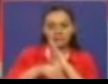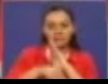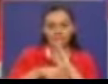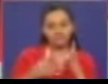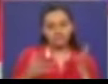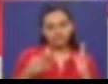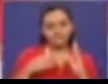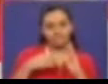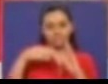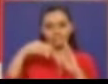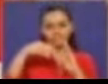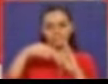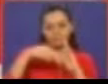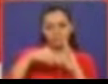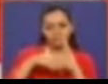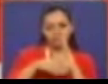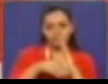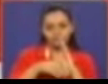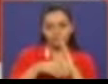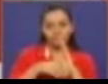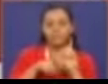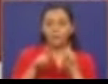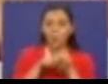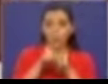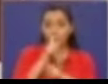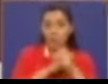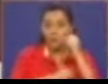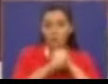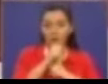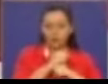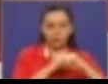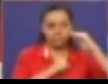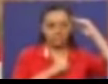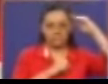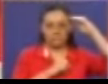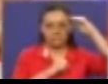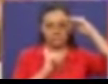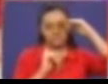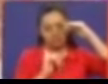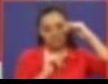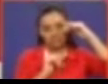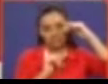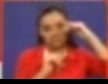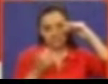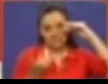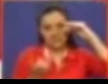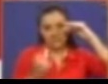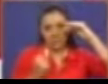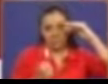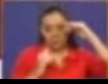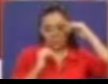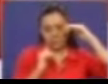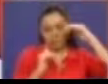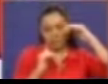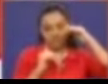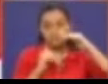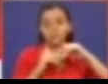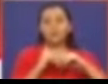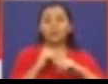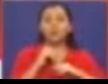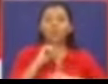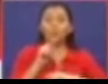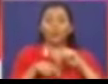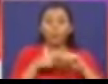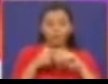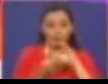que los mismos trimestres de años anteriores. No obstante, la recuperación de los precios del petróleo. Es decir, cuando teníamos más